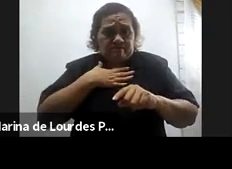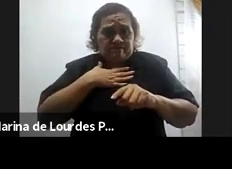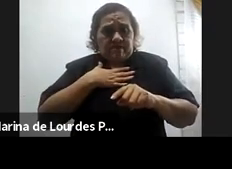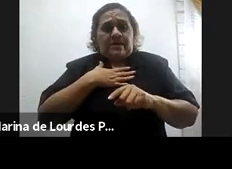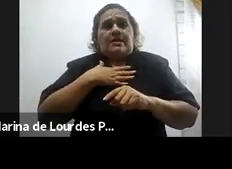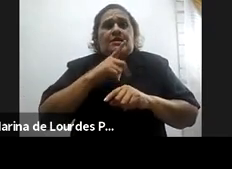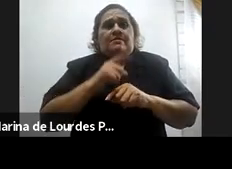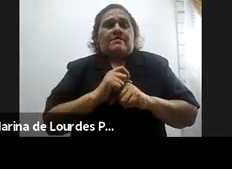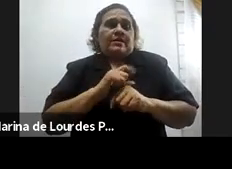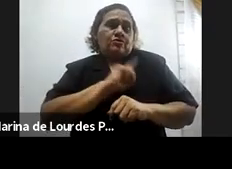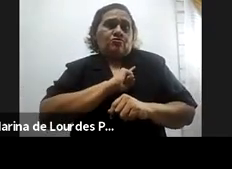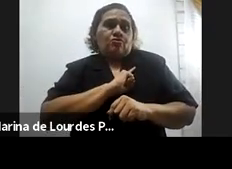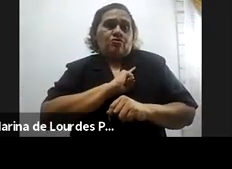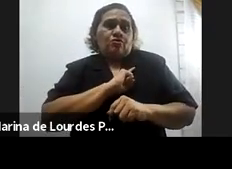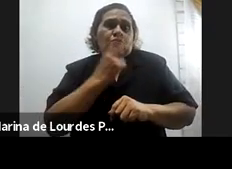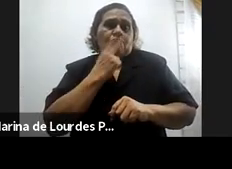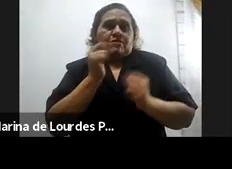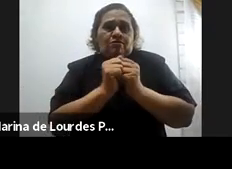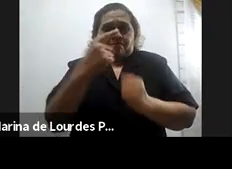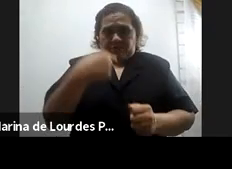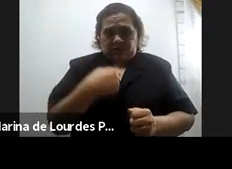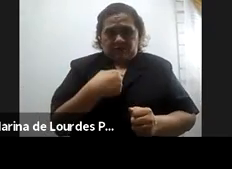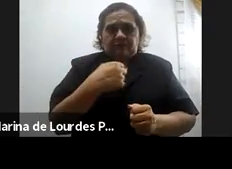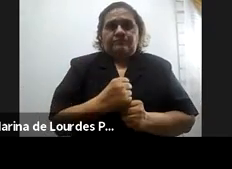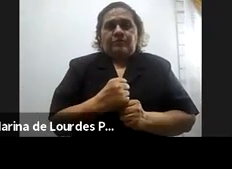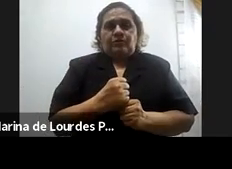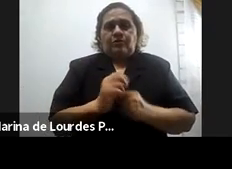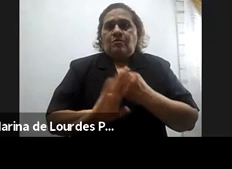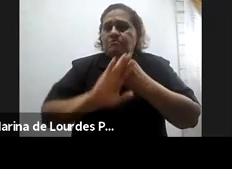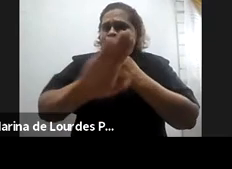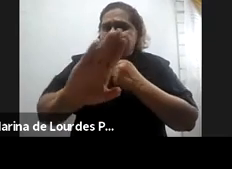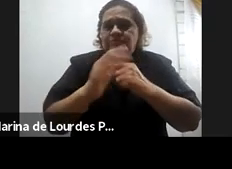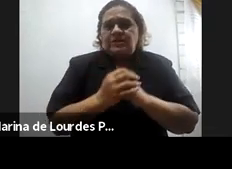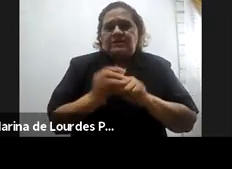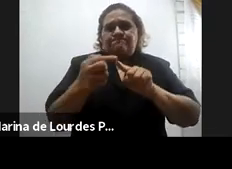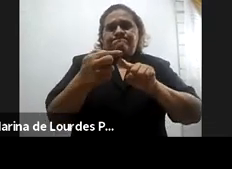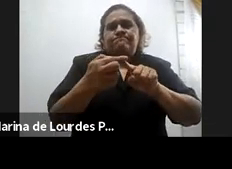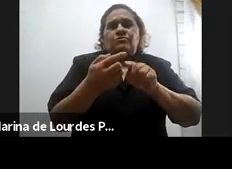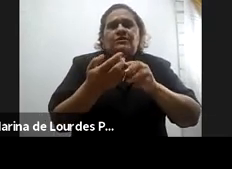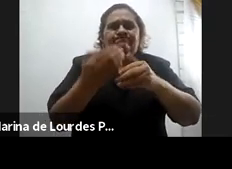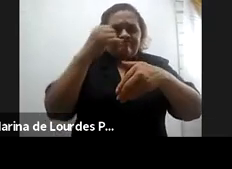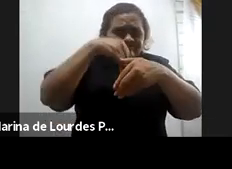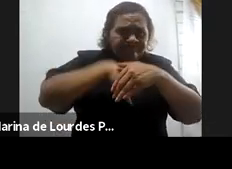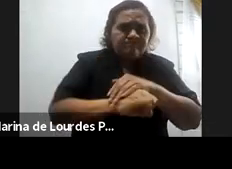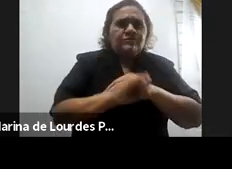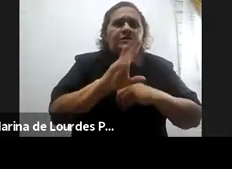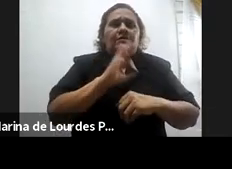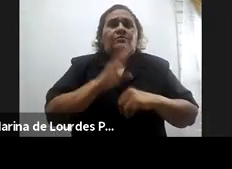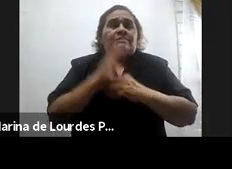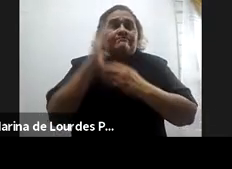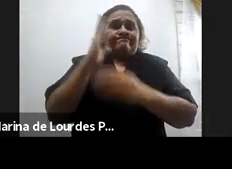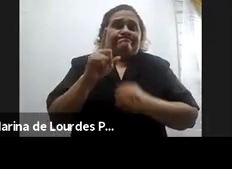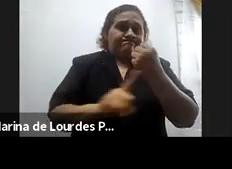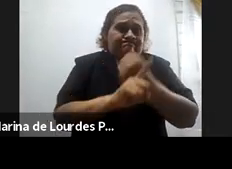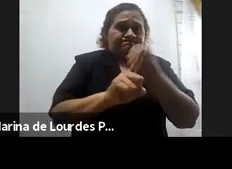la use únicamente conmigo. ¿Cómo evitar uñas enterradas que pueden desencadenar algún tipo de amputaciones?